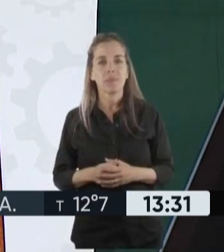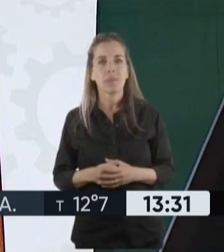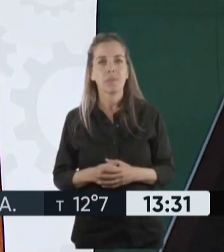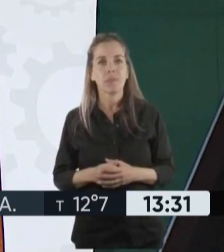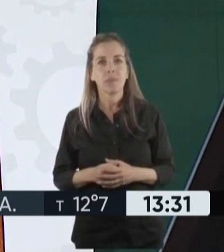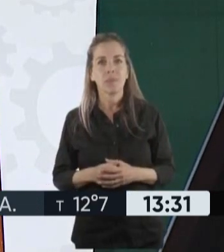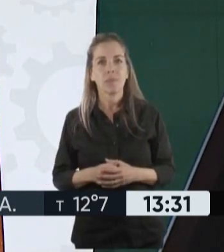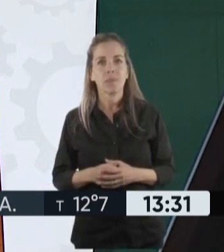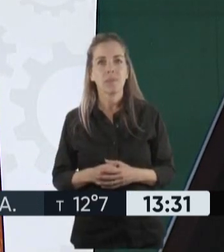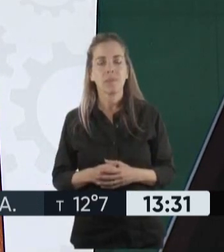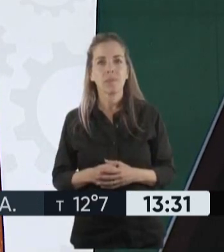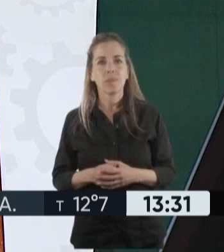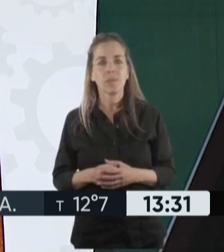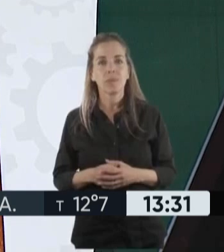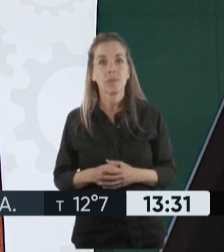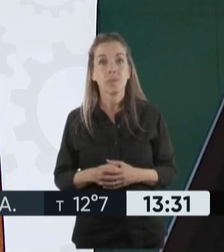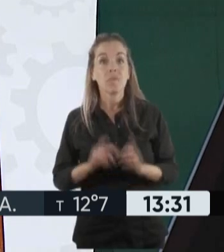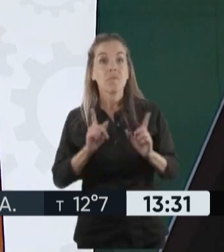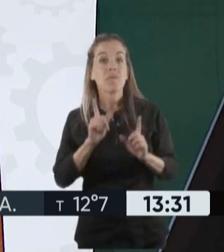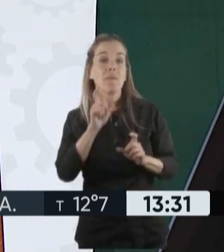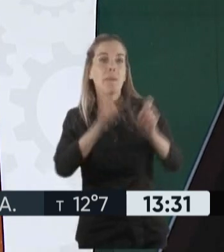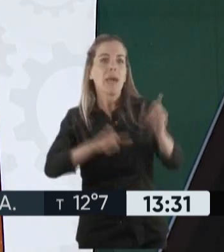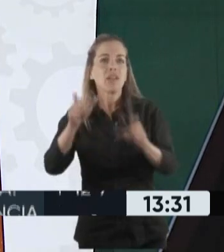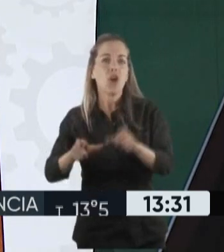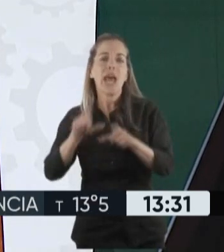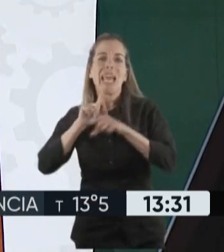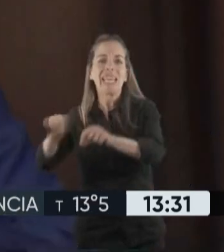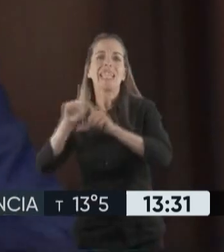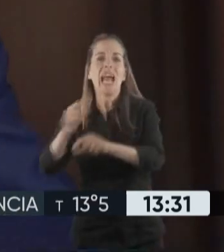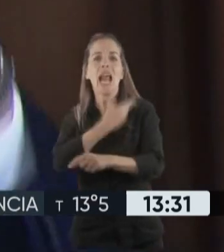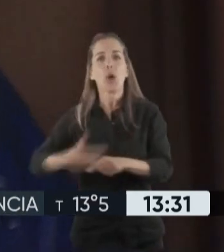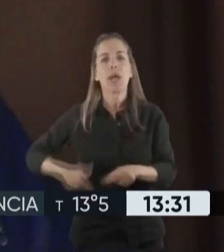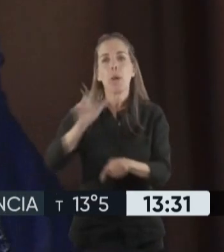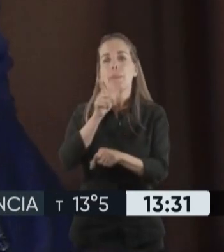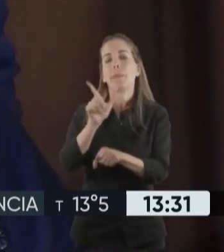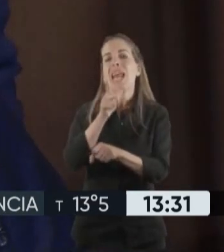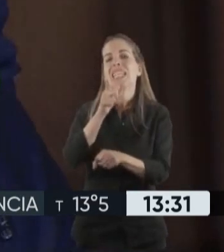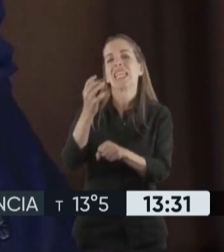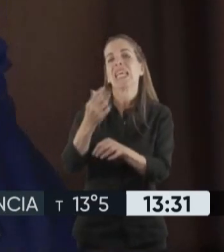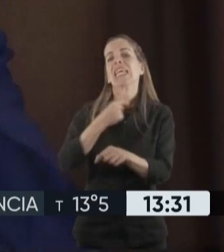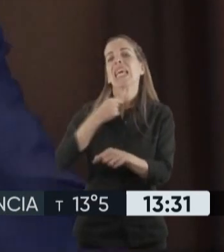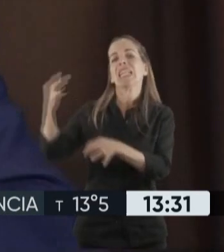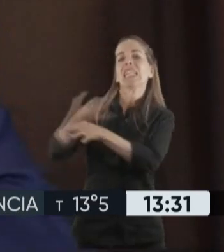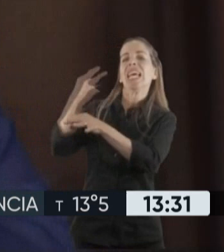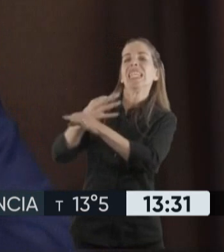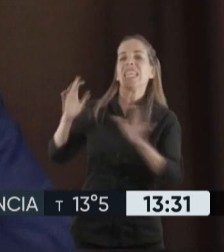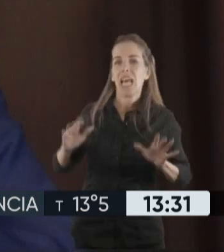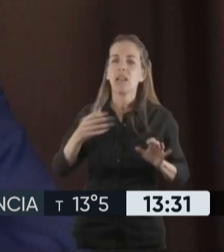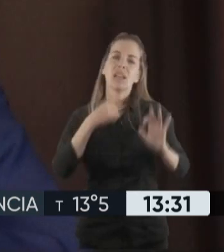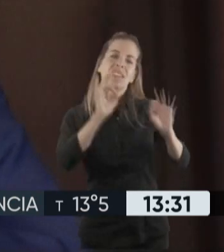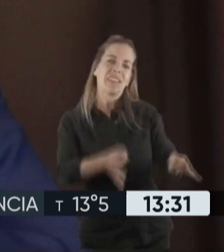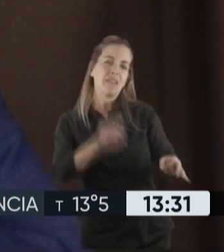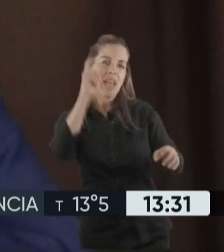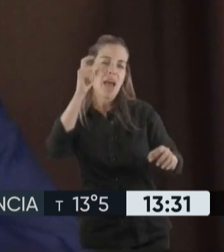pero con total descaro, contando lo que creen que tienen que hacer. Ya sabíamos, porque lo dijo Macri muchas veces antes que